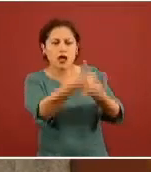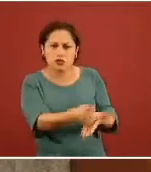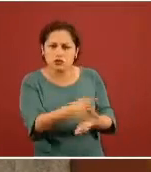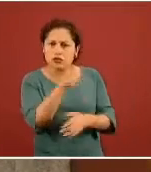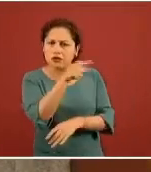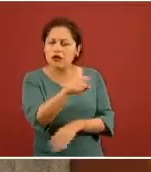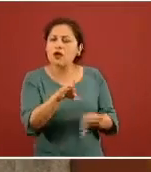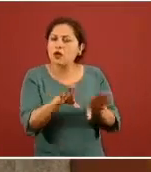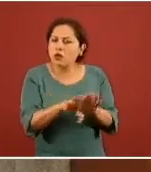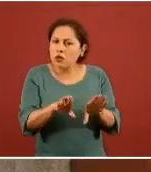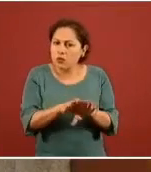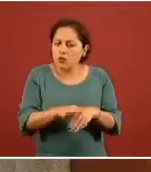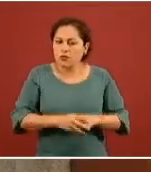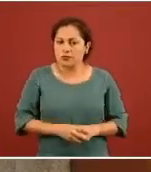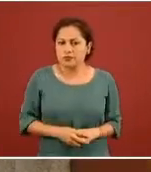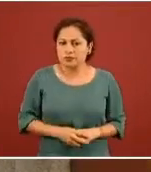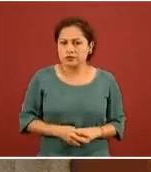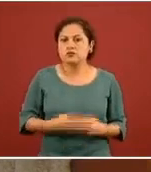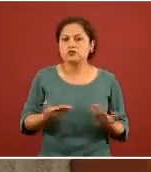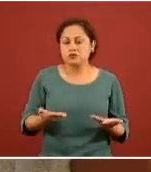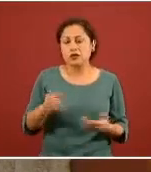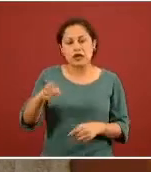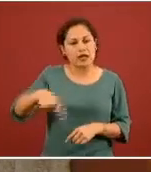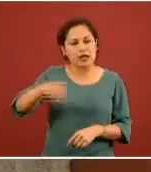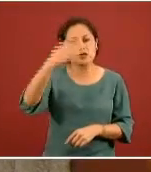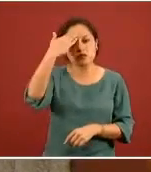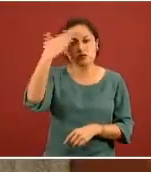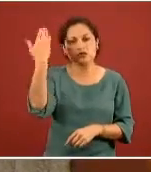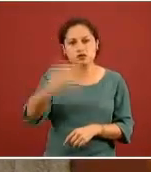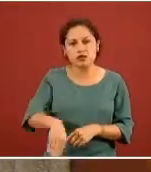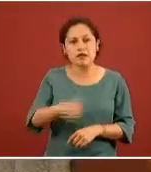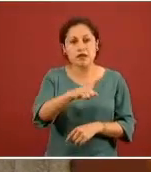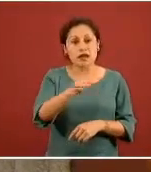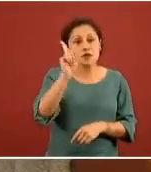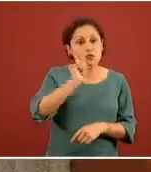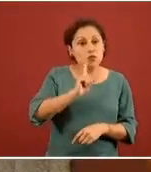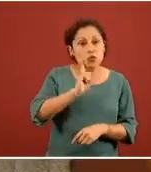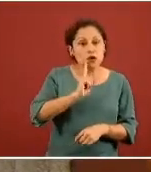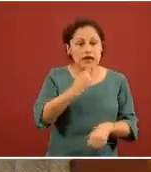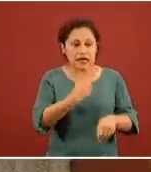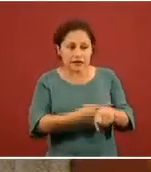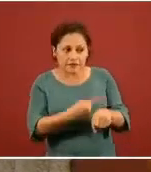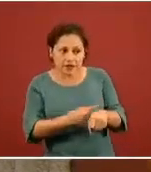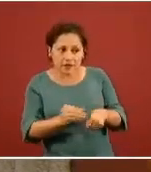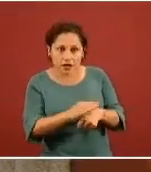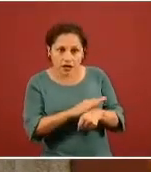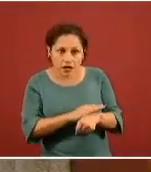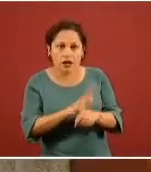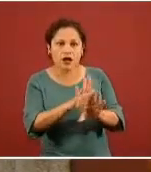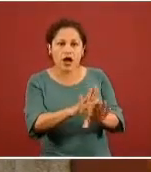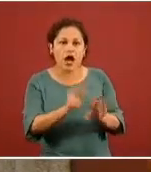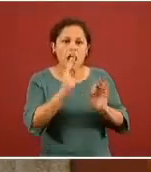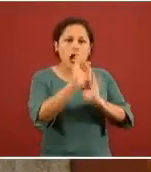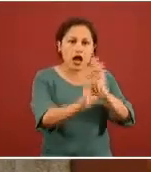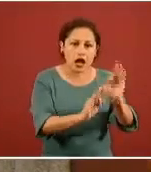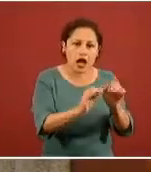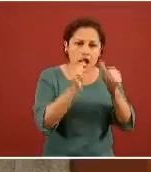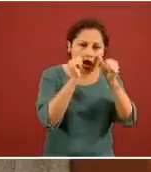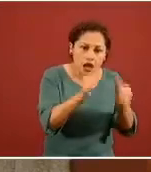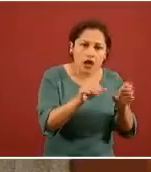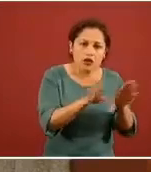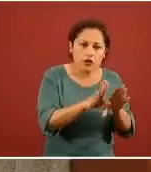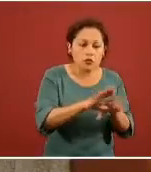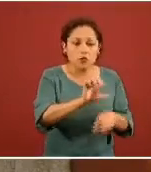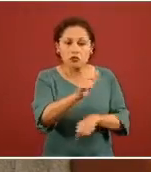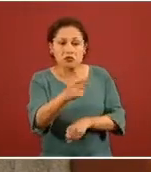tratar de tener en otro espacio a las mujeres que no han presentado síntomas para alejarlas de los espacios donde